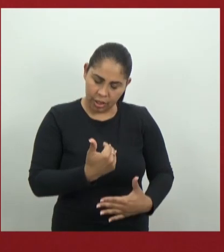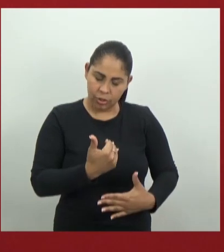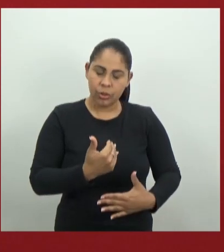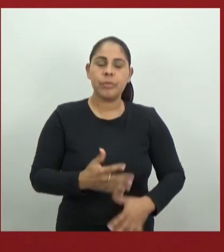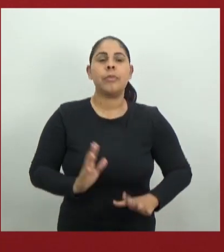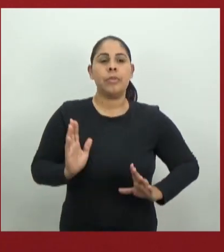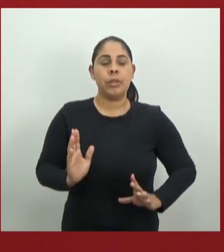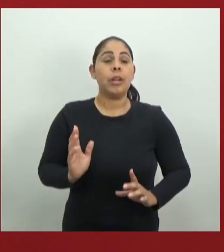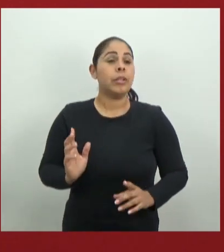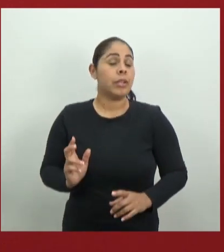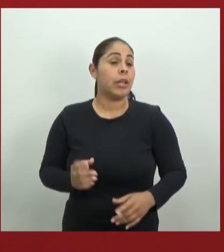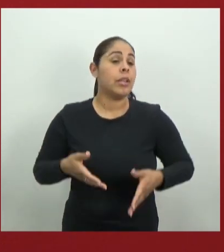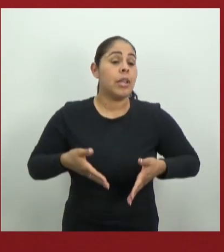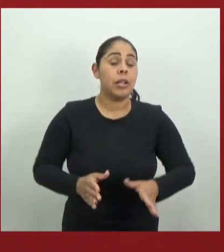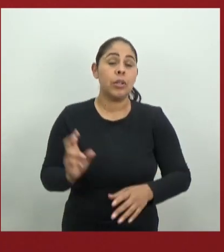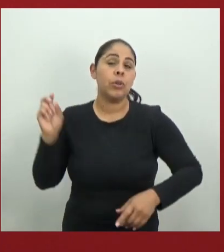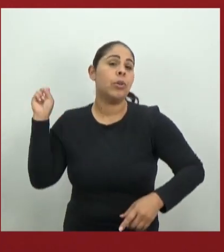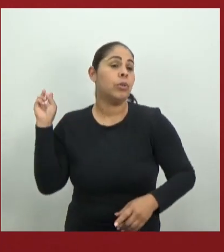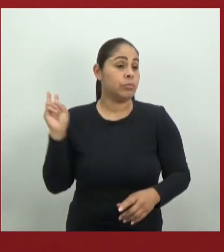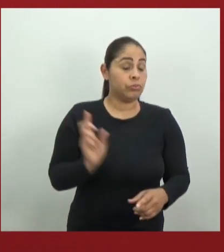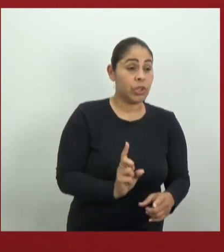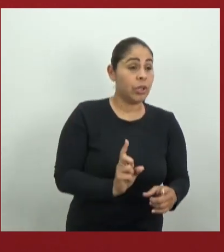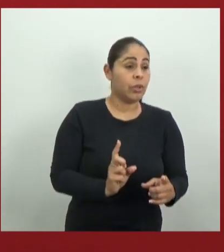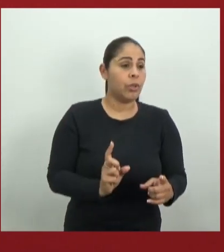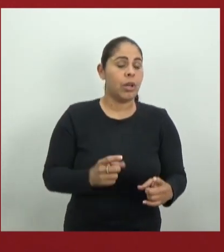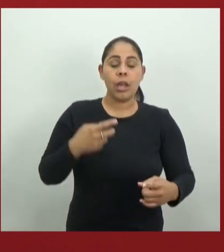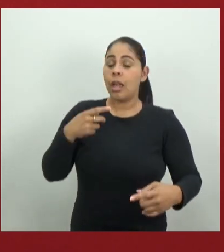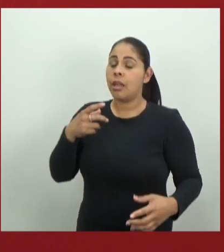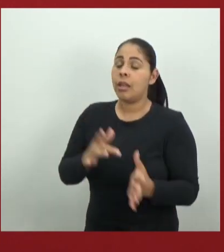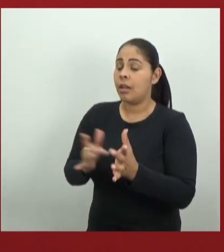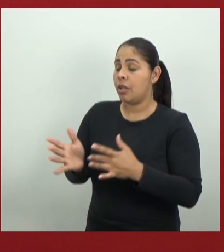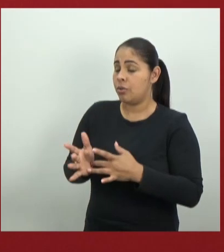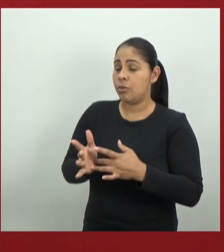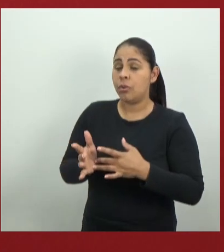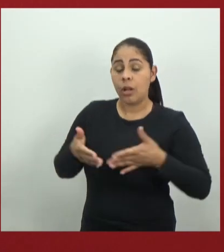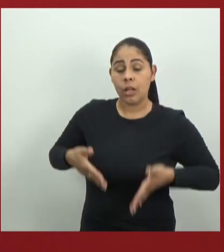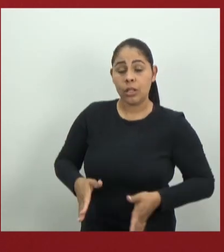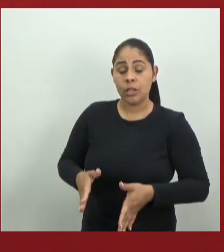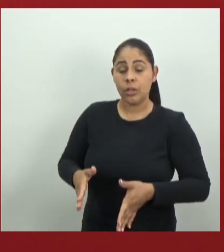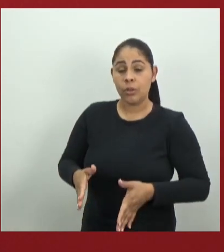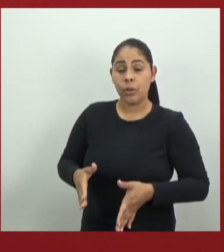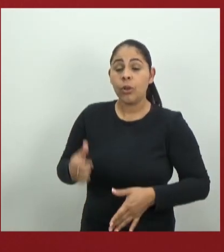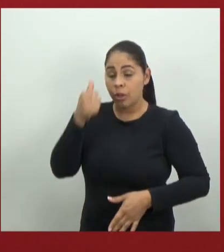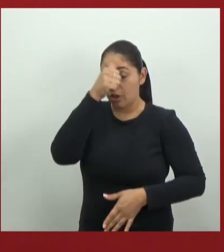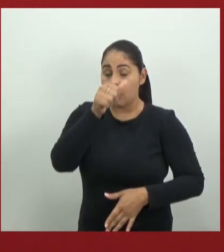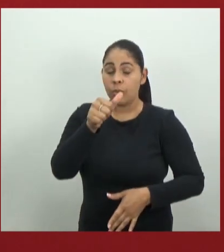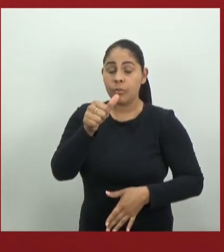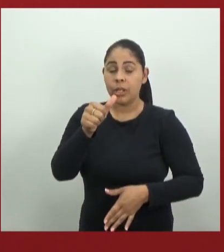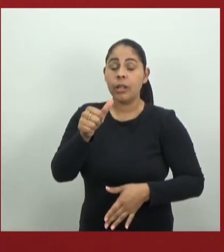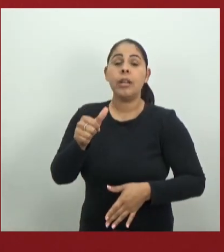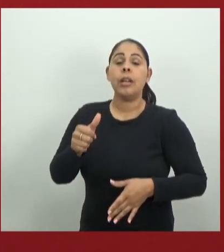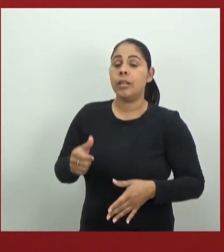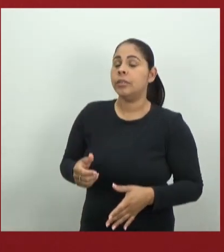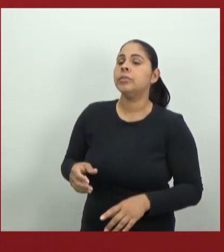Jesús, reprendiendo al espíritu inmundo, y sanó al muchacho y se lo devolvió a su padre.